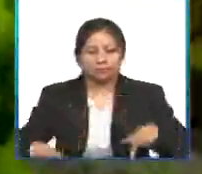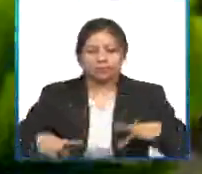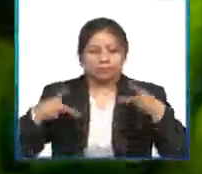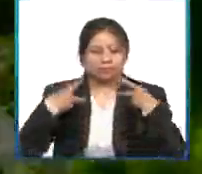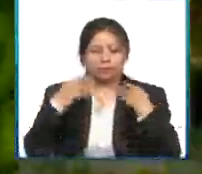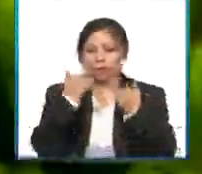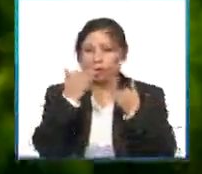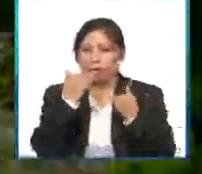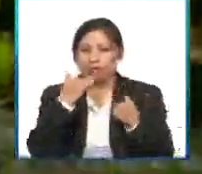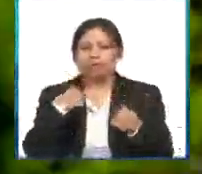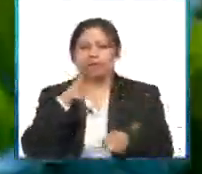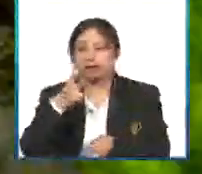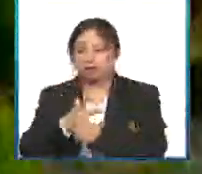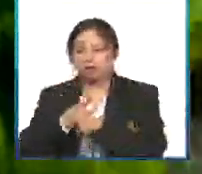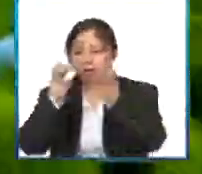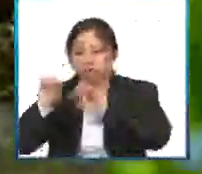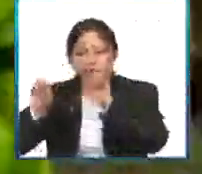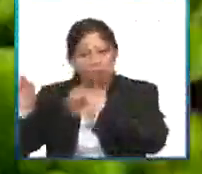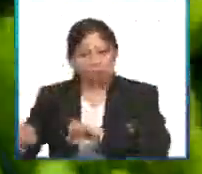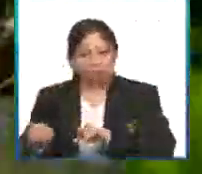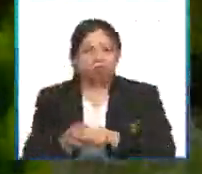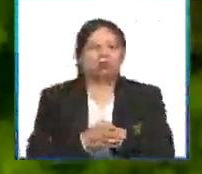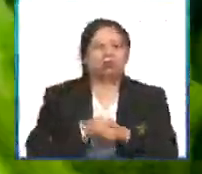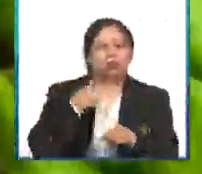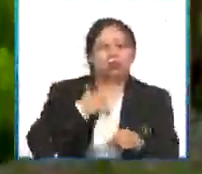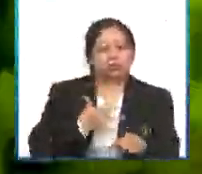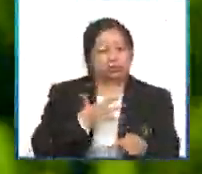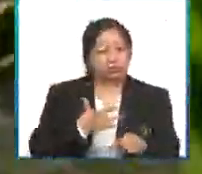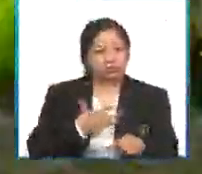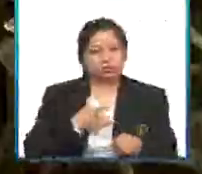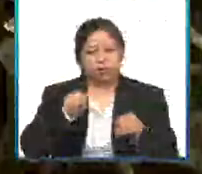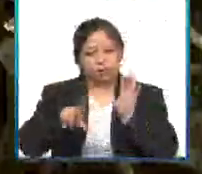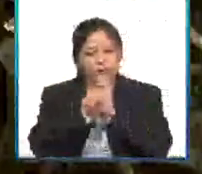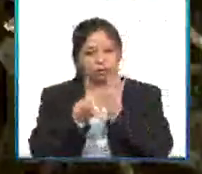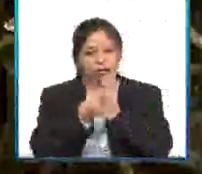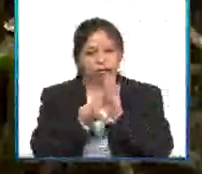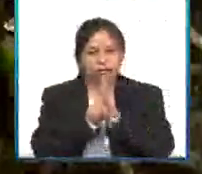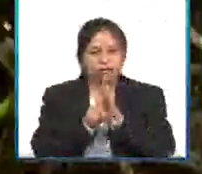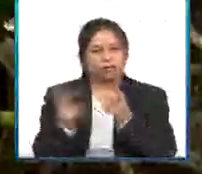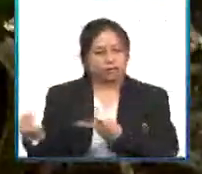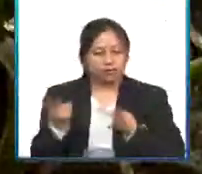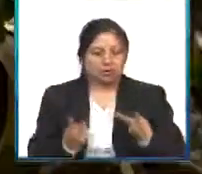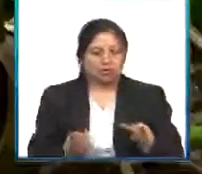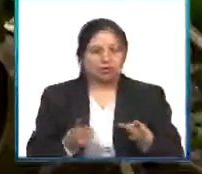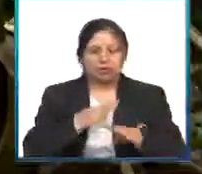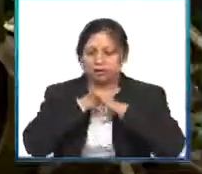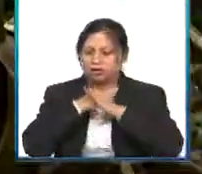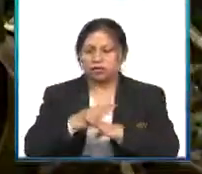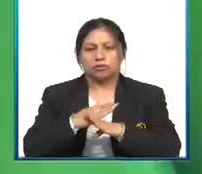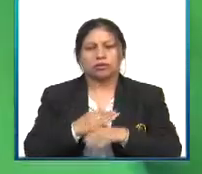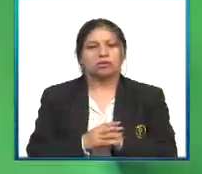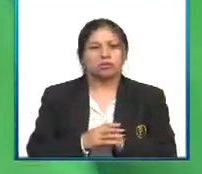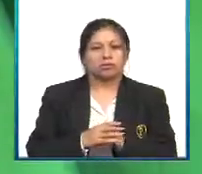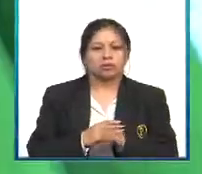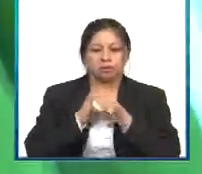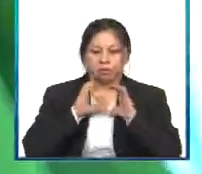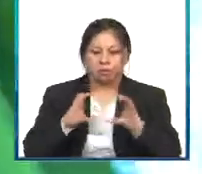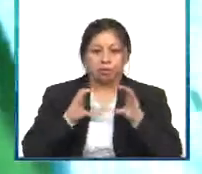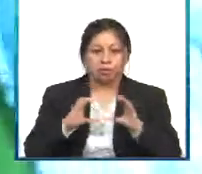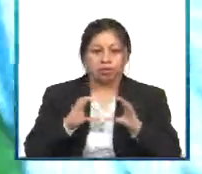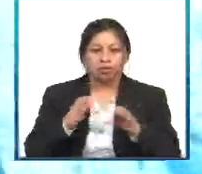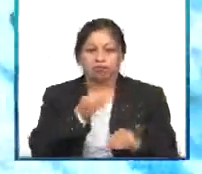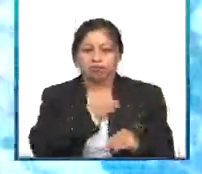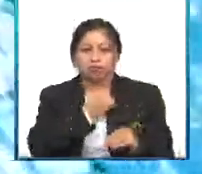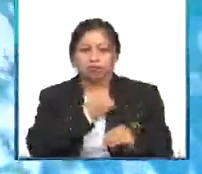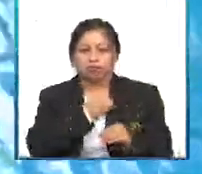dieta de los guatemaltecos del día a día. En ese sentido, esta ley viene a asegurar la protección que